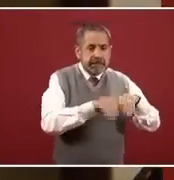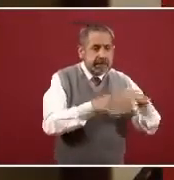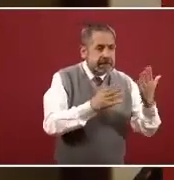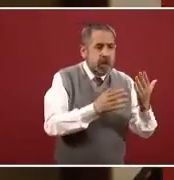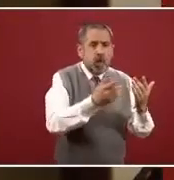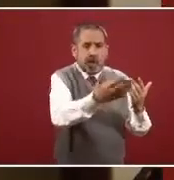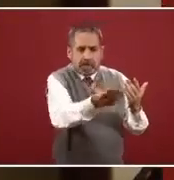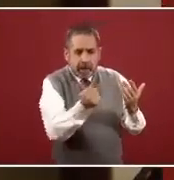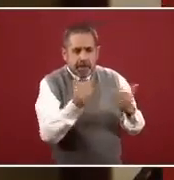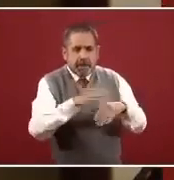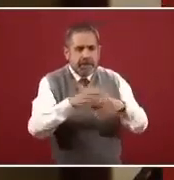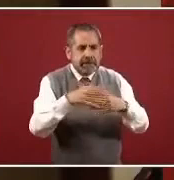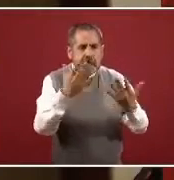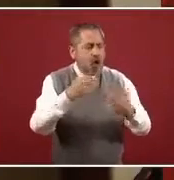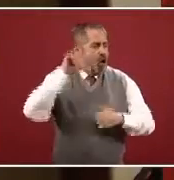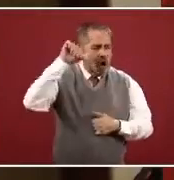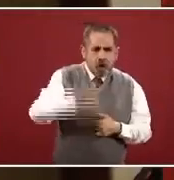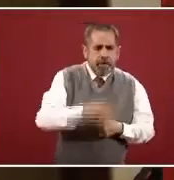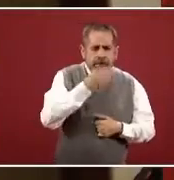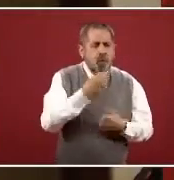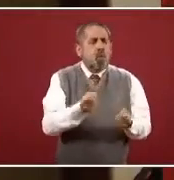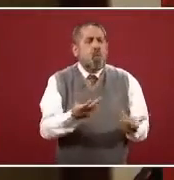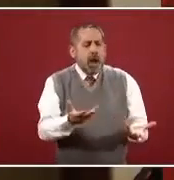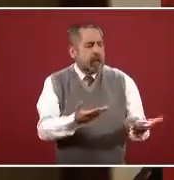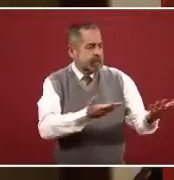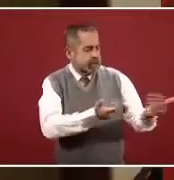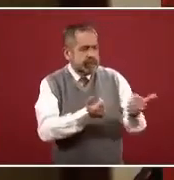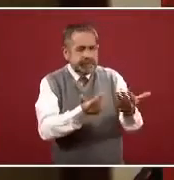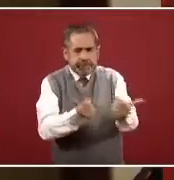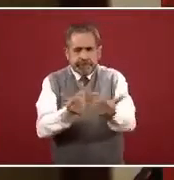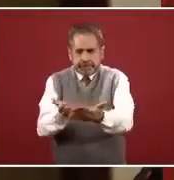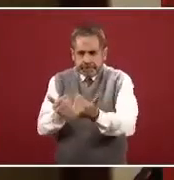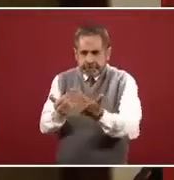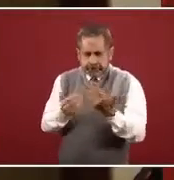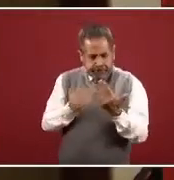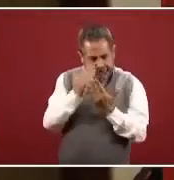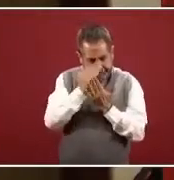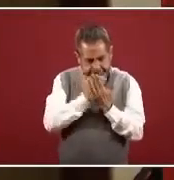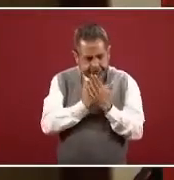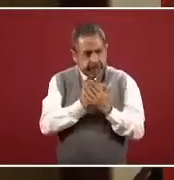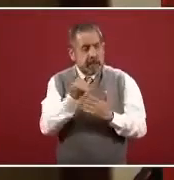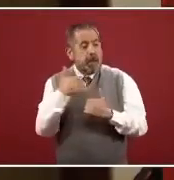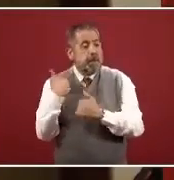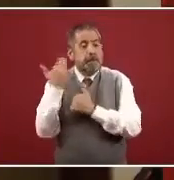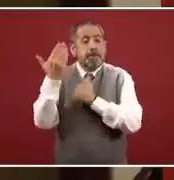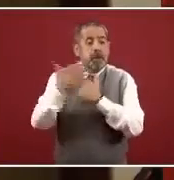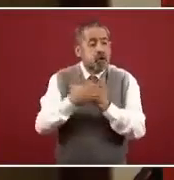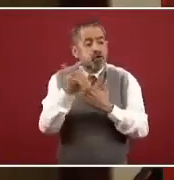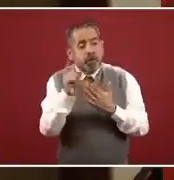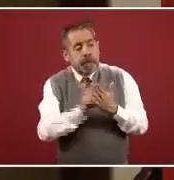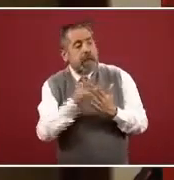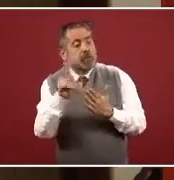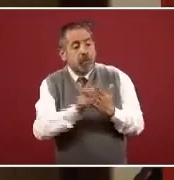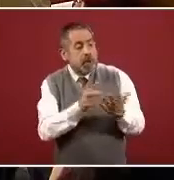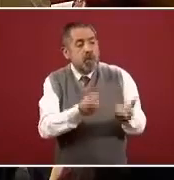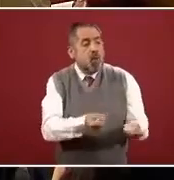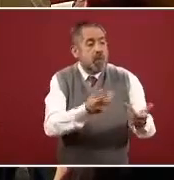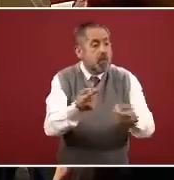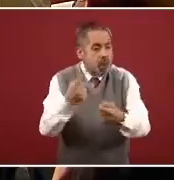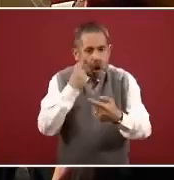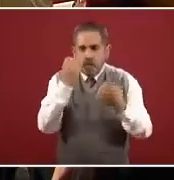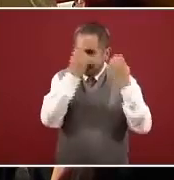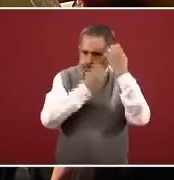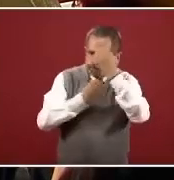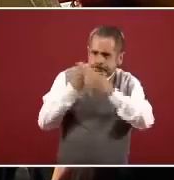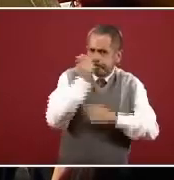que tienen como para entrega inmediata, como para los próximos meses en cuanto a producción para los siguientes meses. La